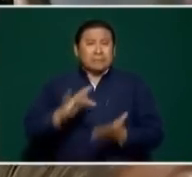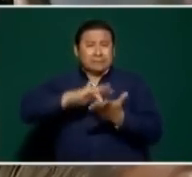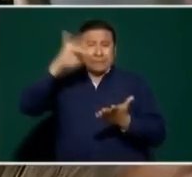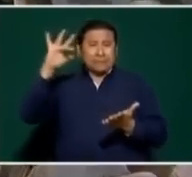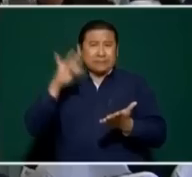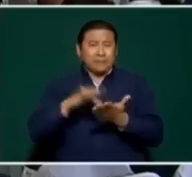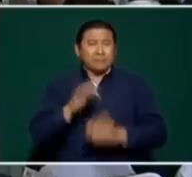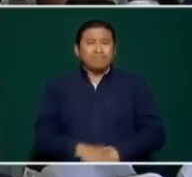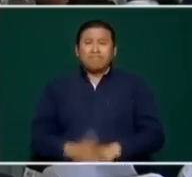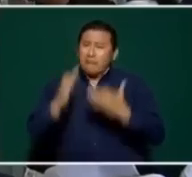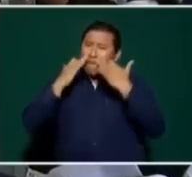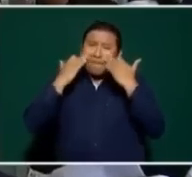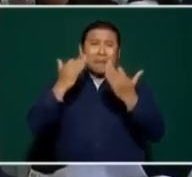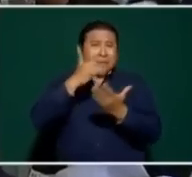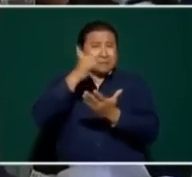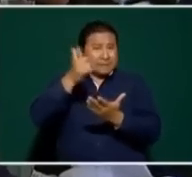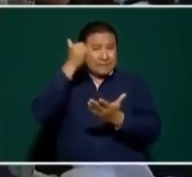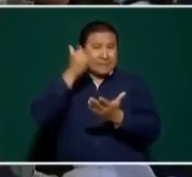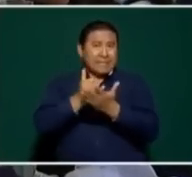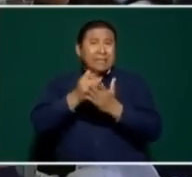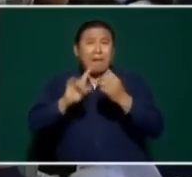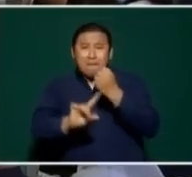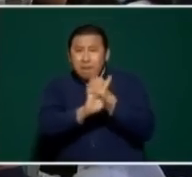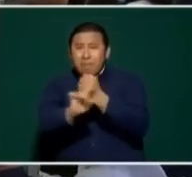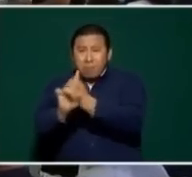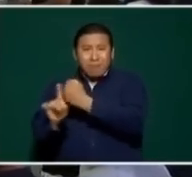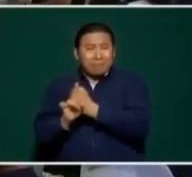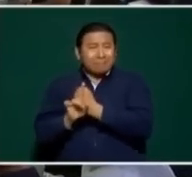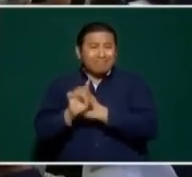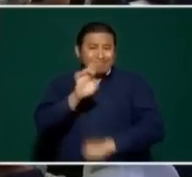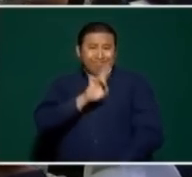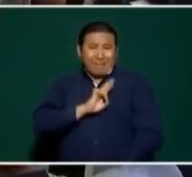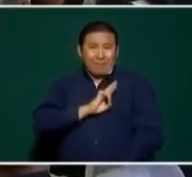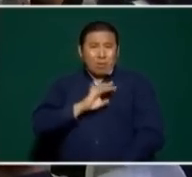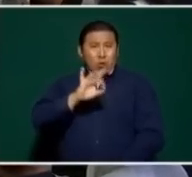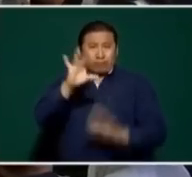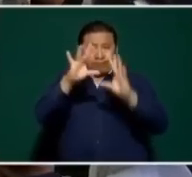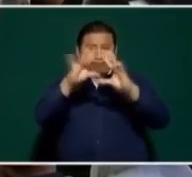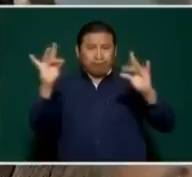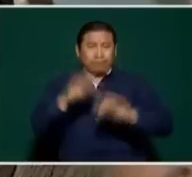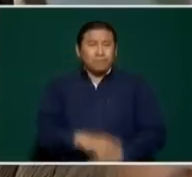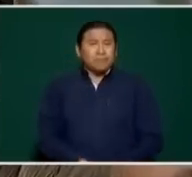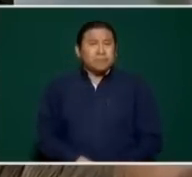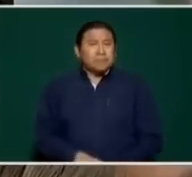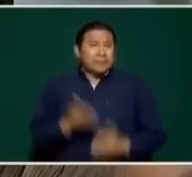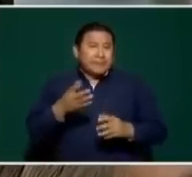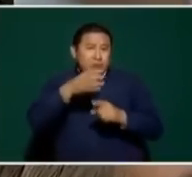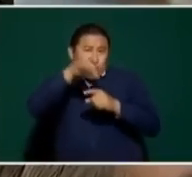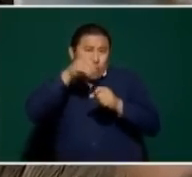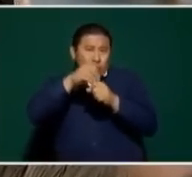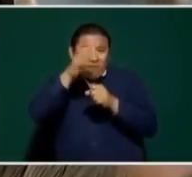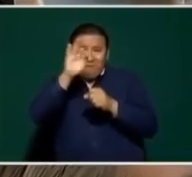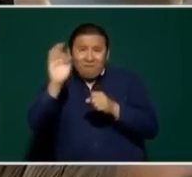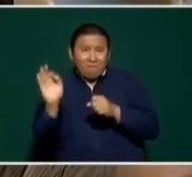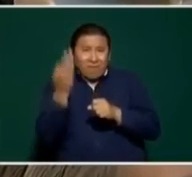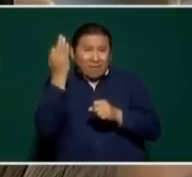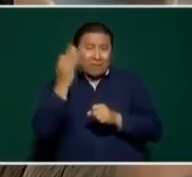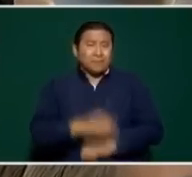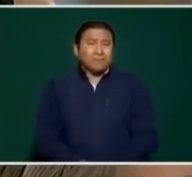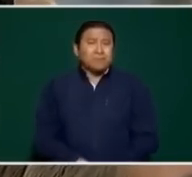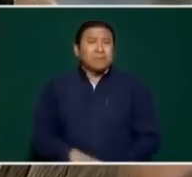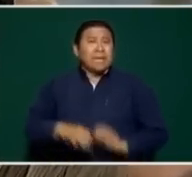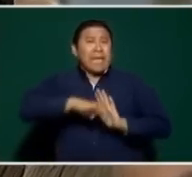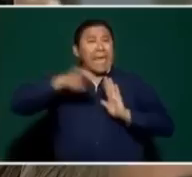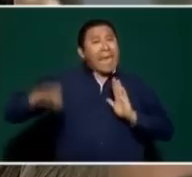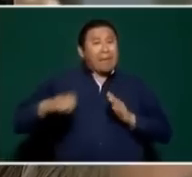Gracias. Mire, las islas tienen muchos problemas, en particular Cozumel. Todo es del orden federal. Por ejemplo,